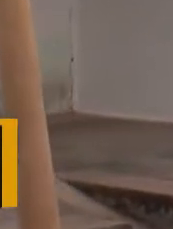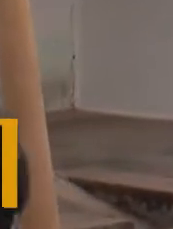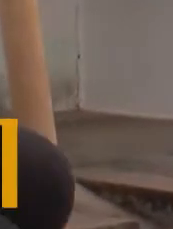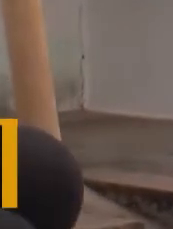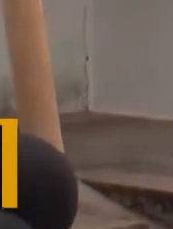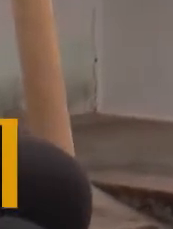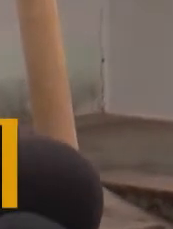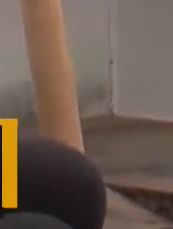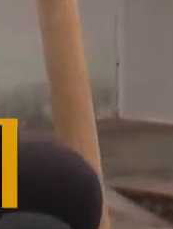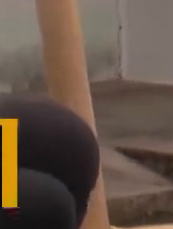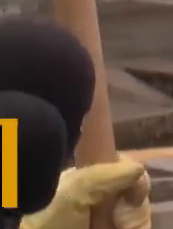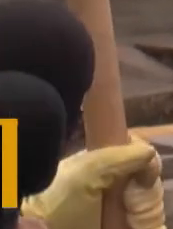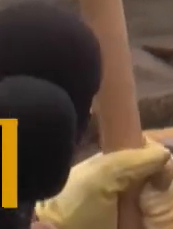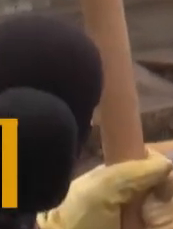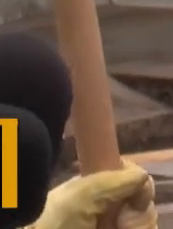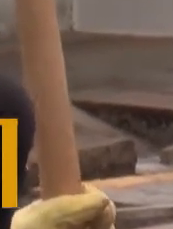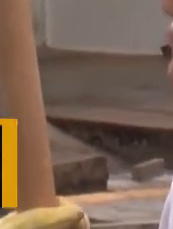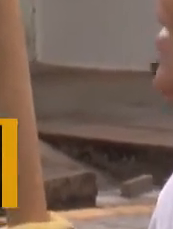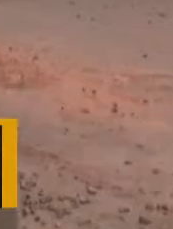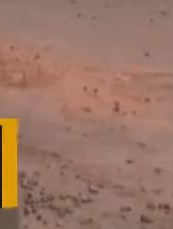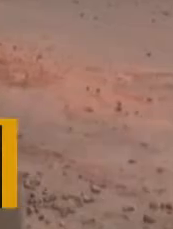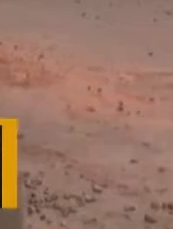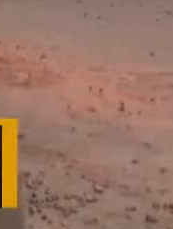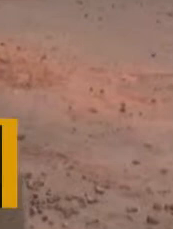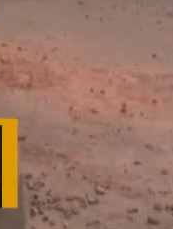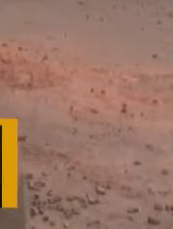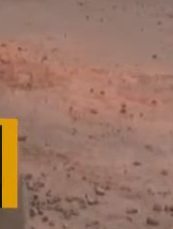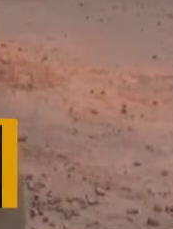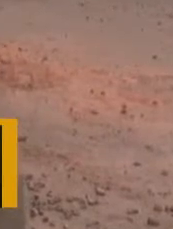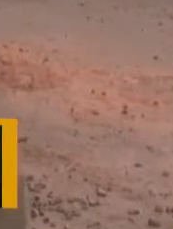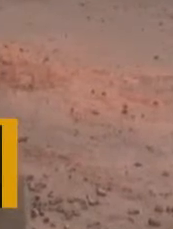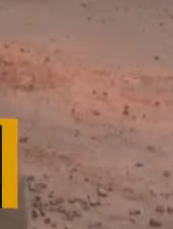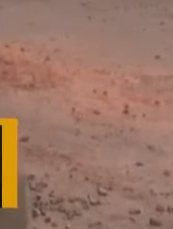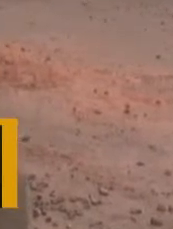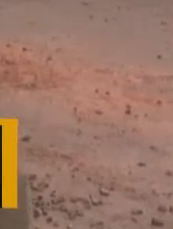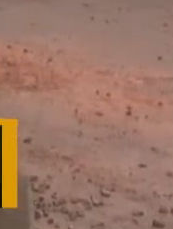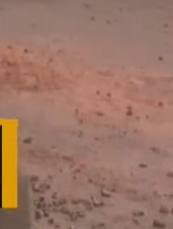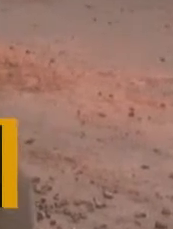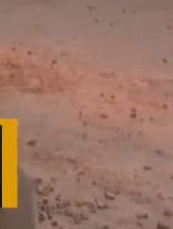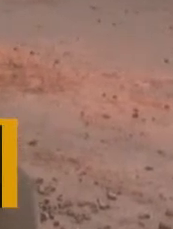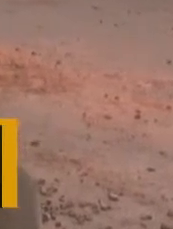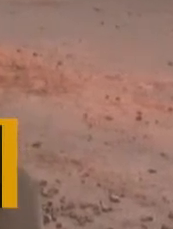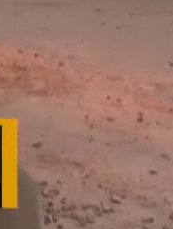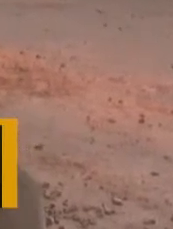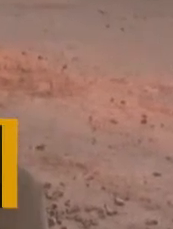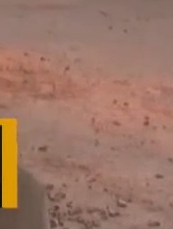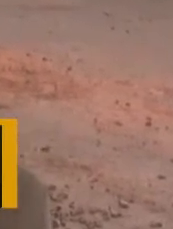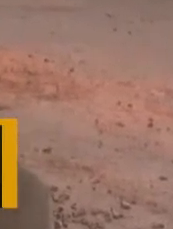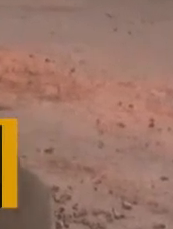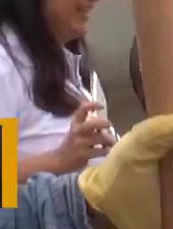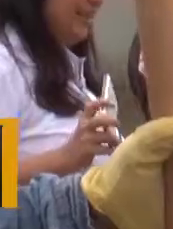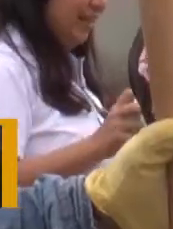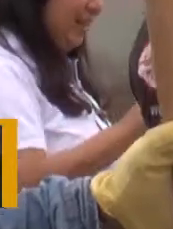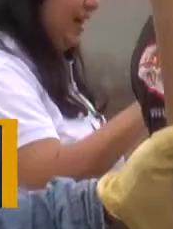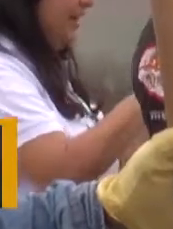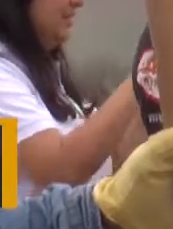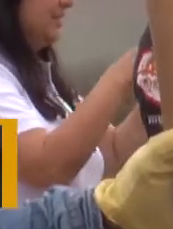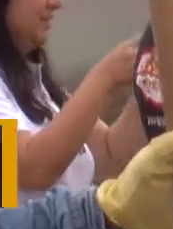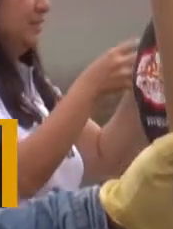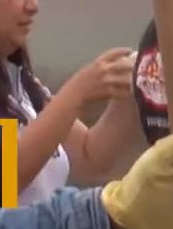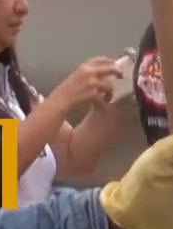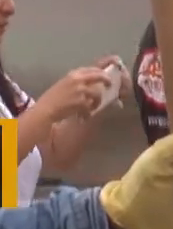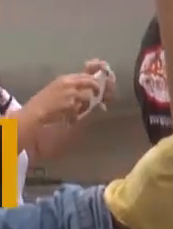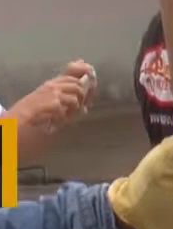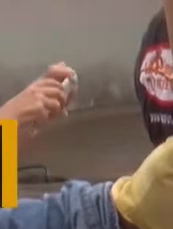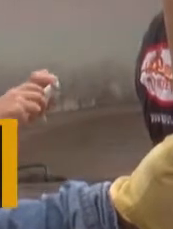de servicios hoteleros y turísticos, los ingresos económicos que devenga ya tiene planeado en qué los va a invertir. Un sustento más